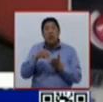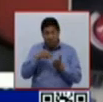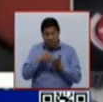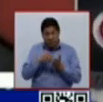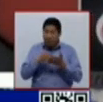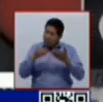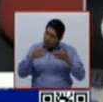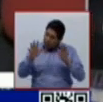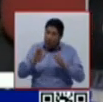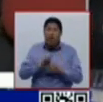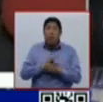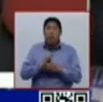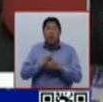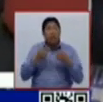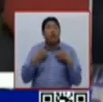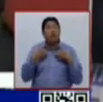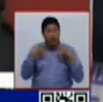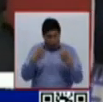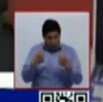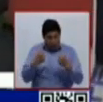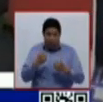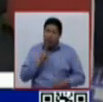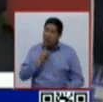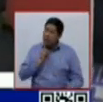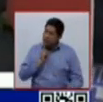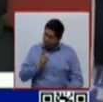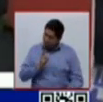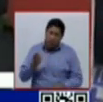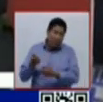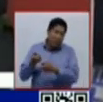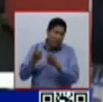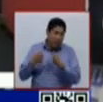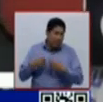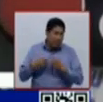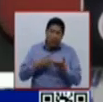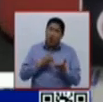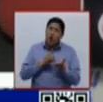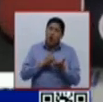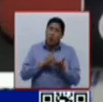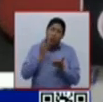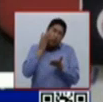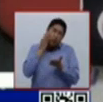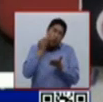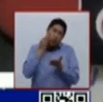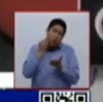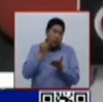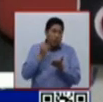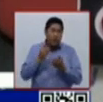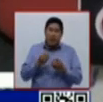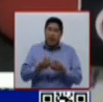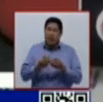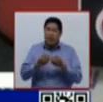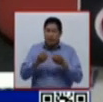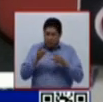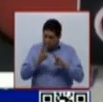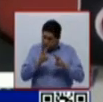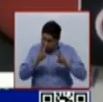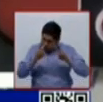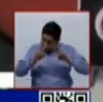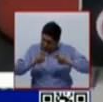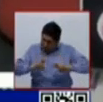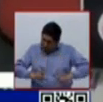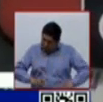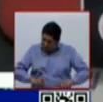Salud garantizando la atención de un infectólogo pediatra que también ha realizado la valoración,